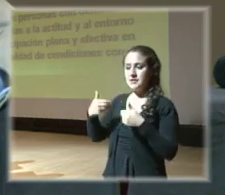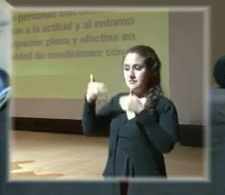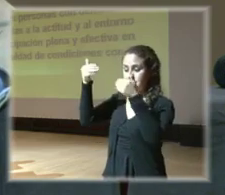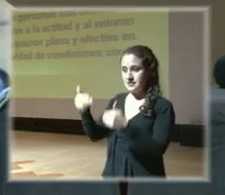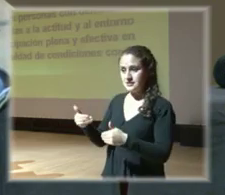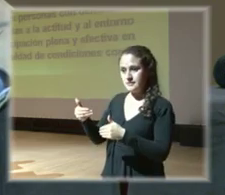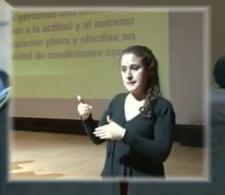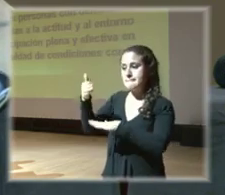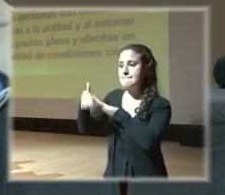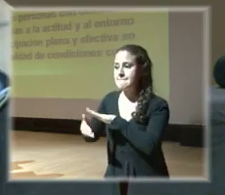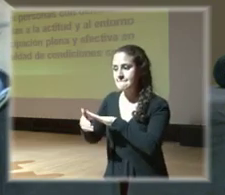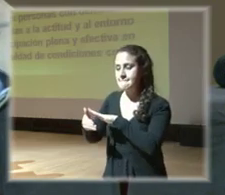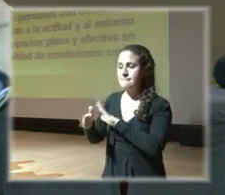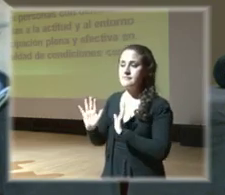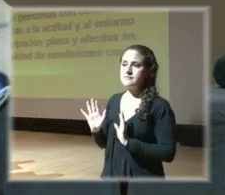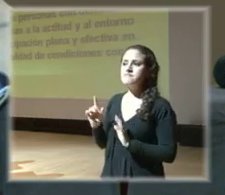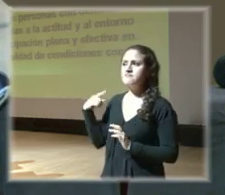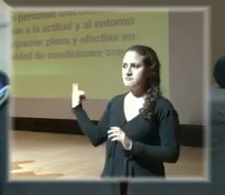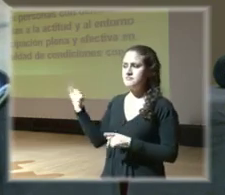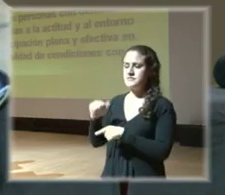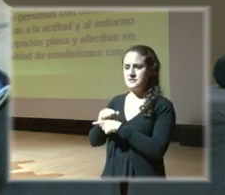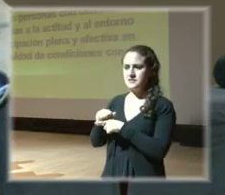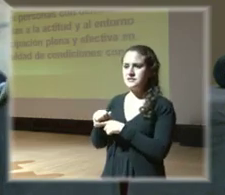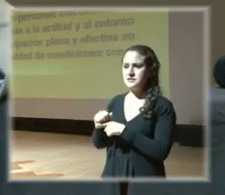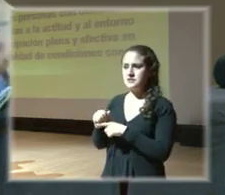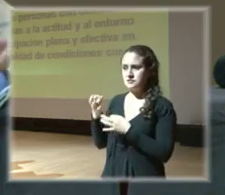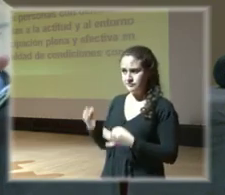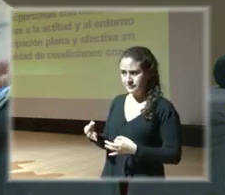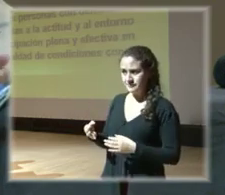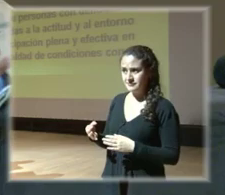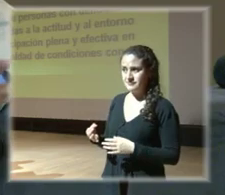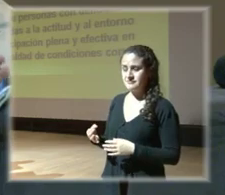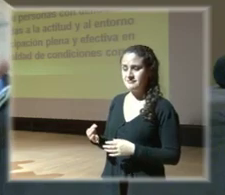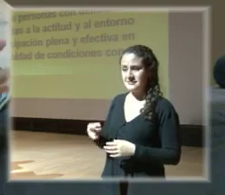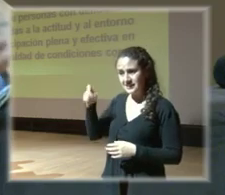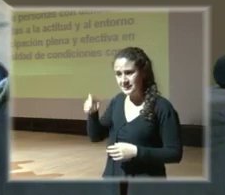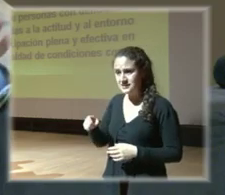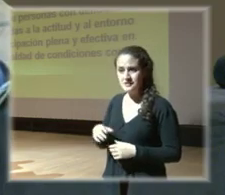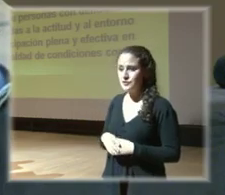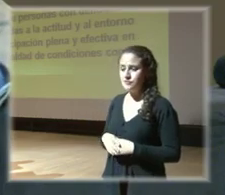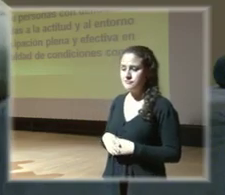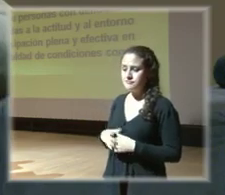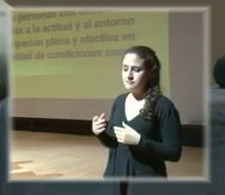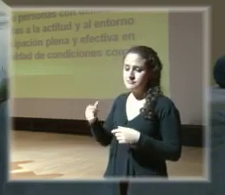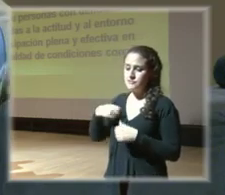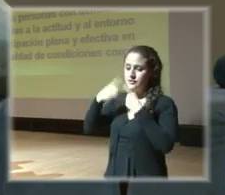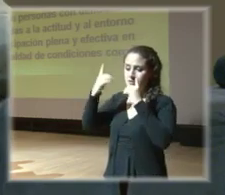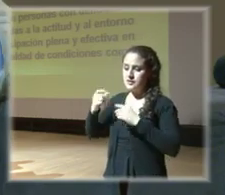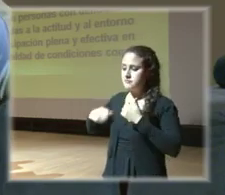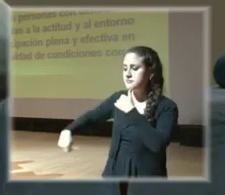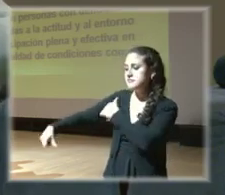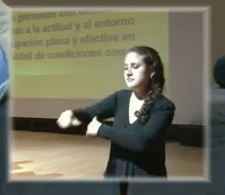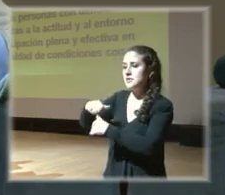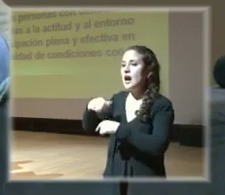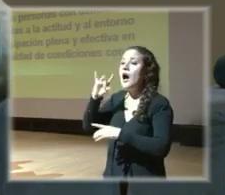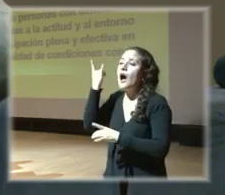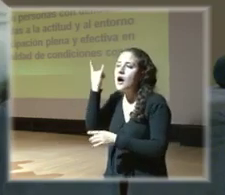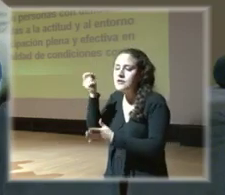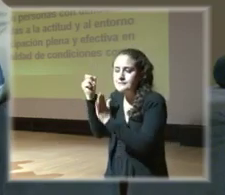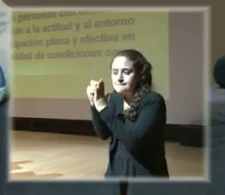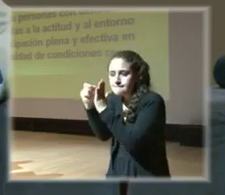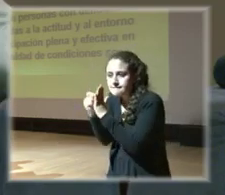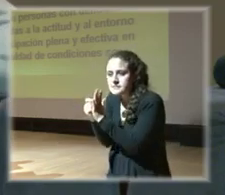pues en muchas ocasiones, pues tal vez no hay de otra, ¿no? Hay la necesidad de sustituir la voluntad en casos muy